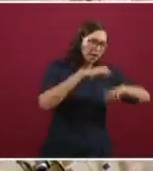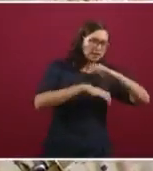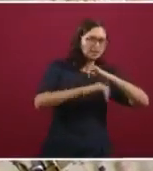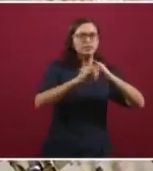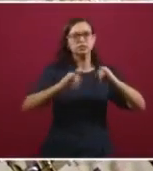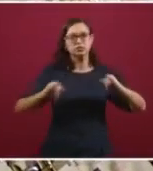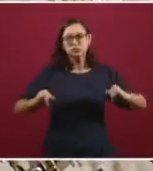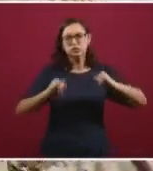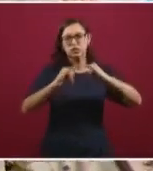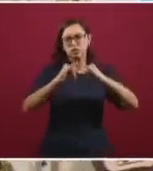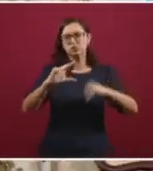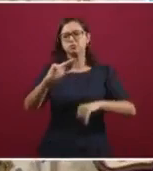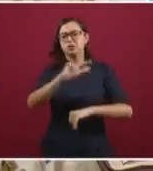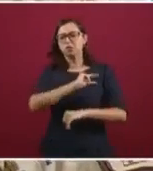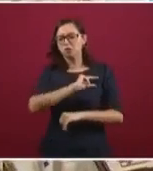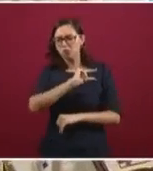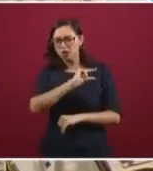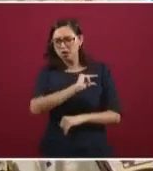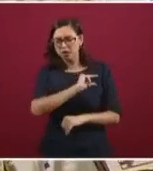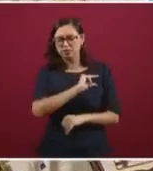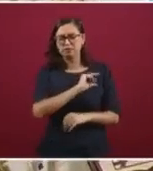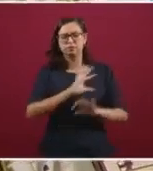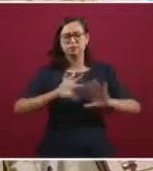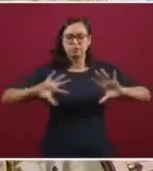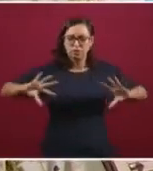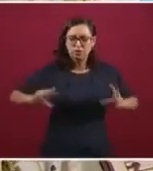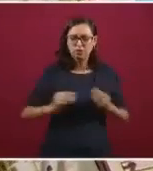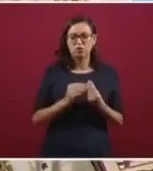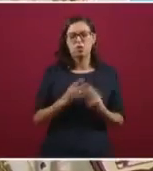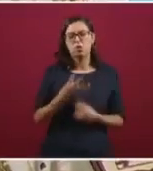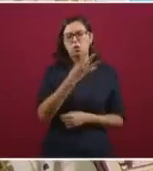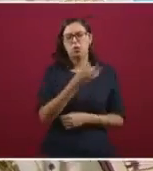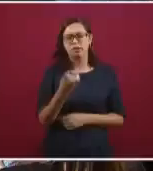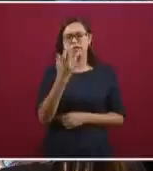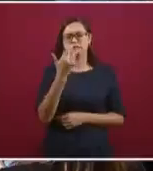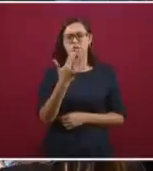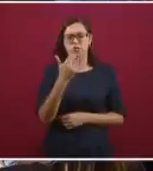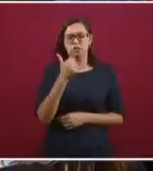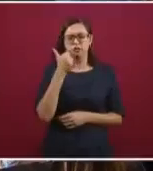y particulares. Son en total